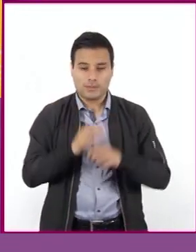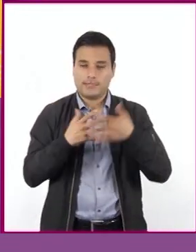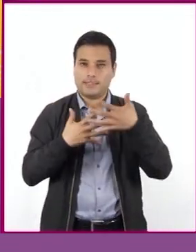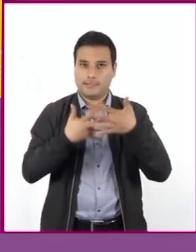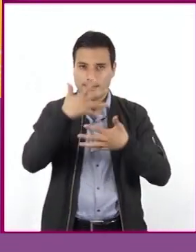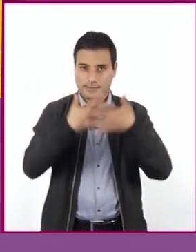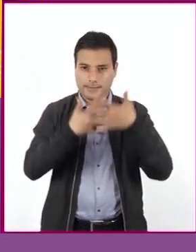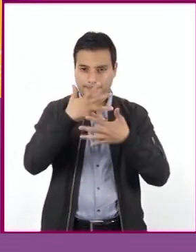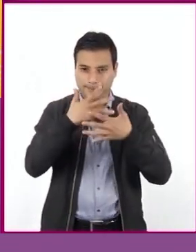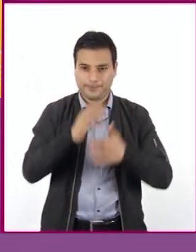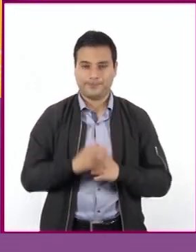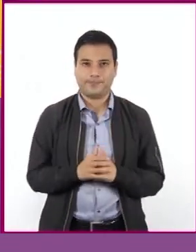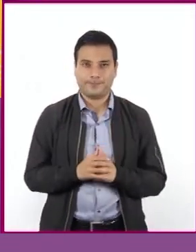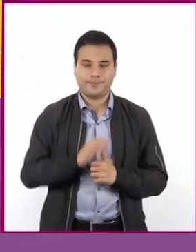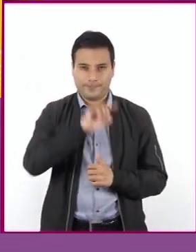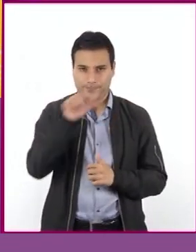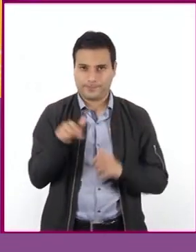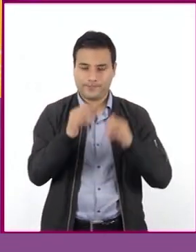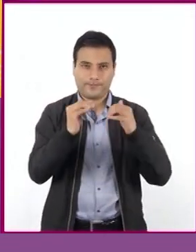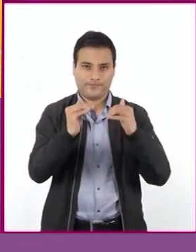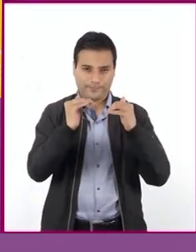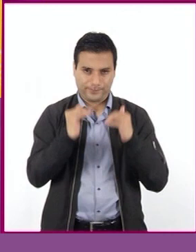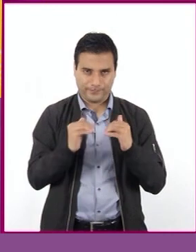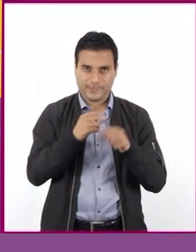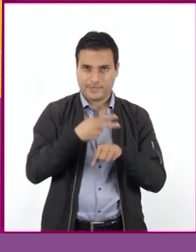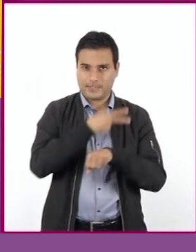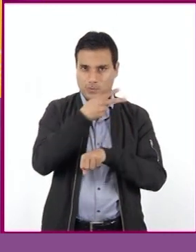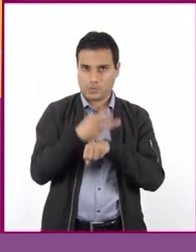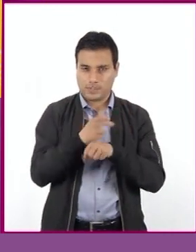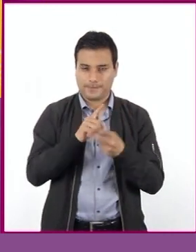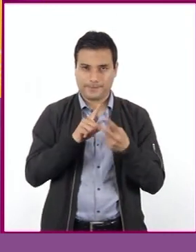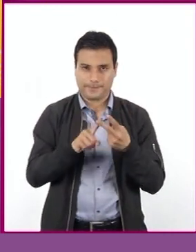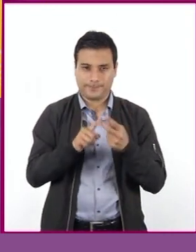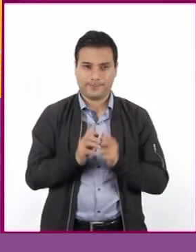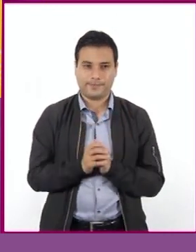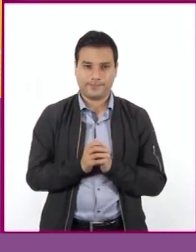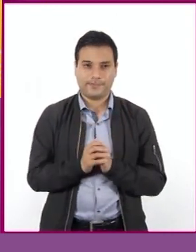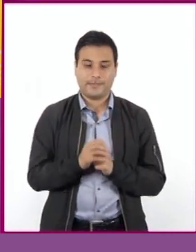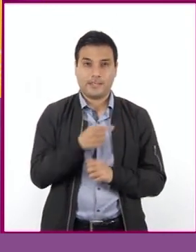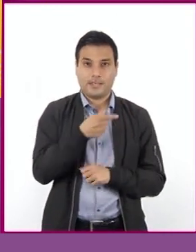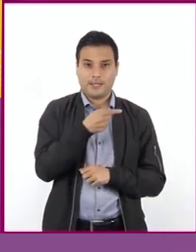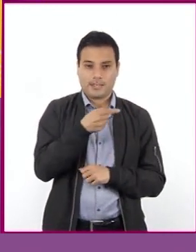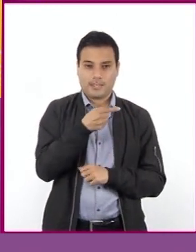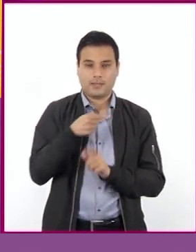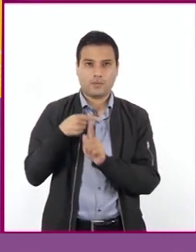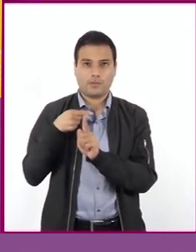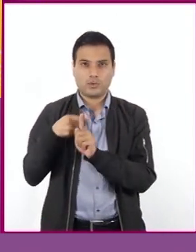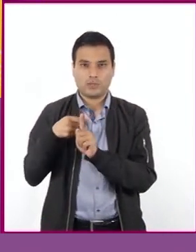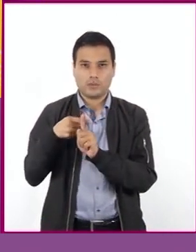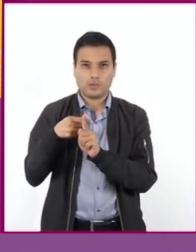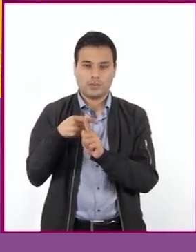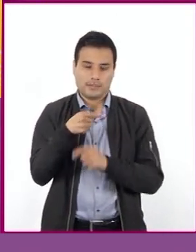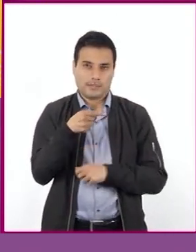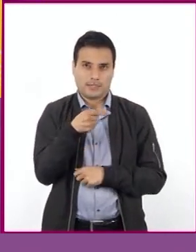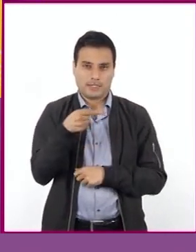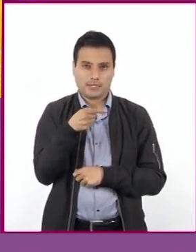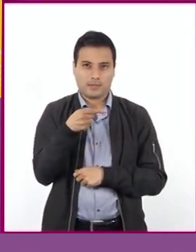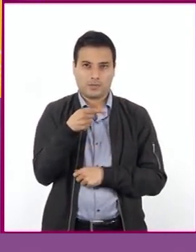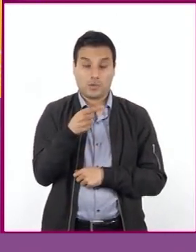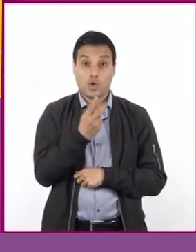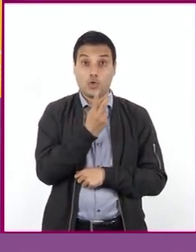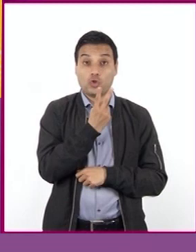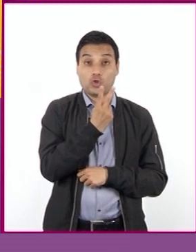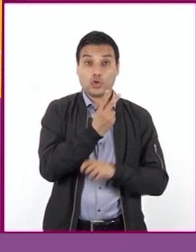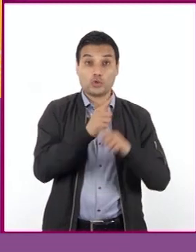15. Continuamos con la segunda ecuación. Negativo por positivo es negativo. 2